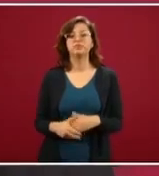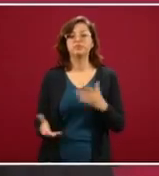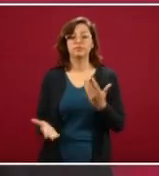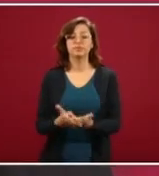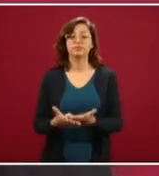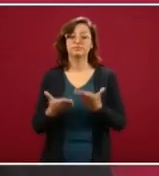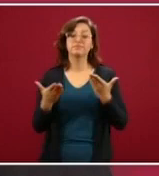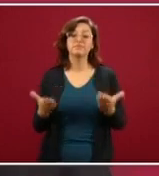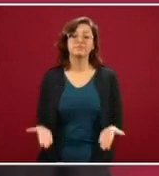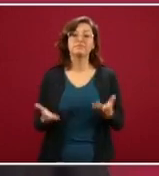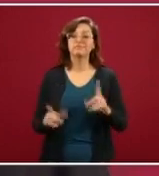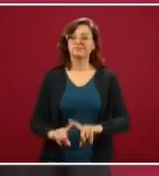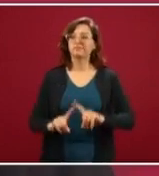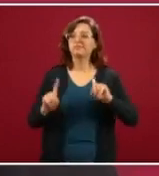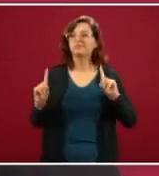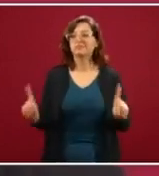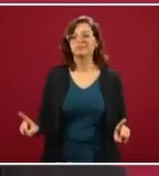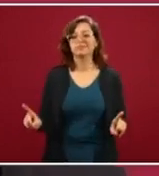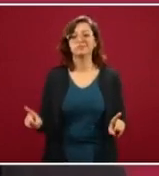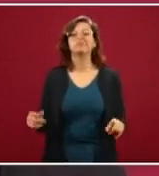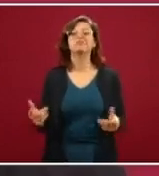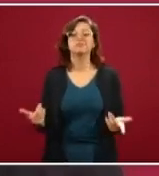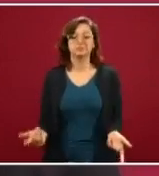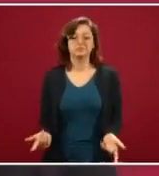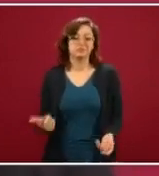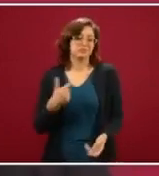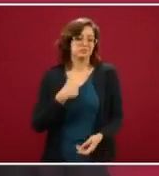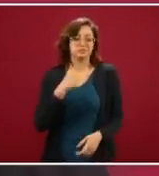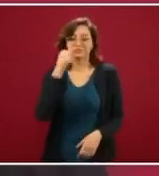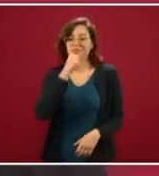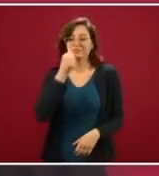ahora las cosas son mejores, por eso digo, hay que seguirle